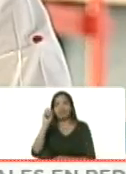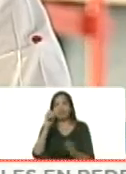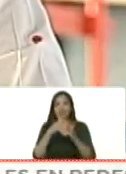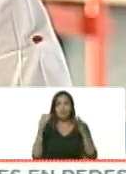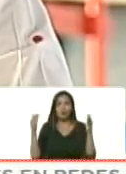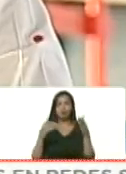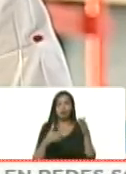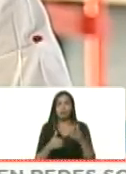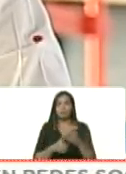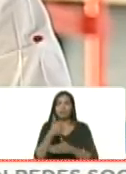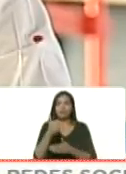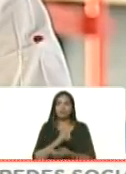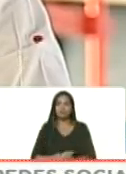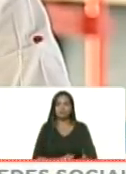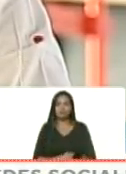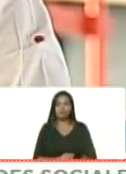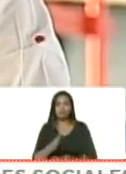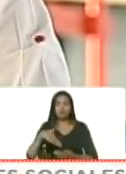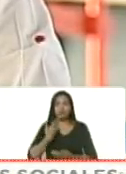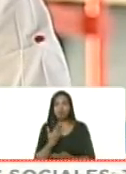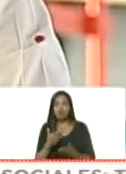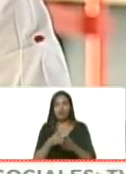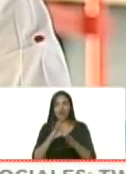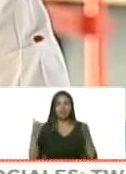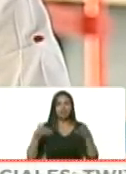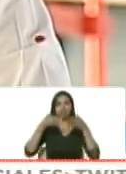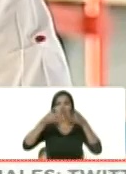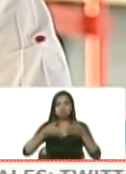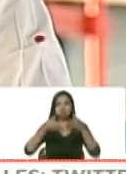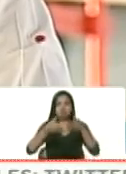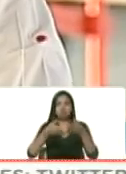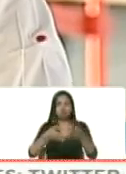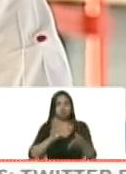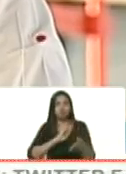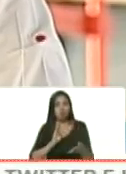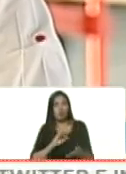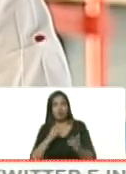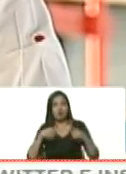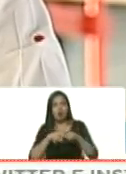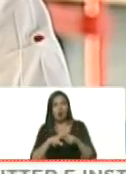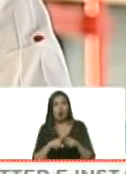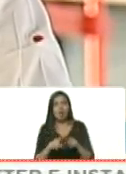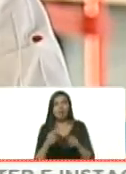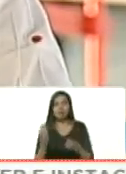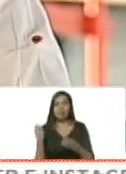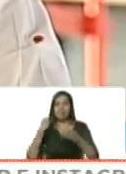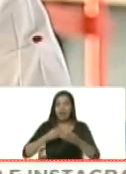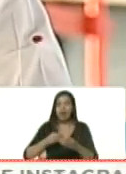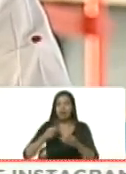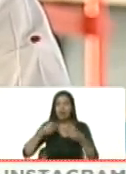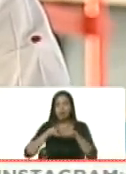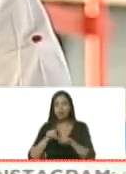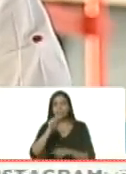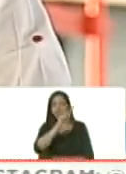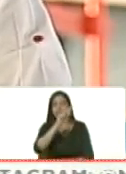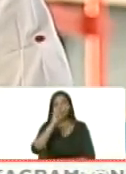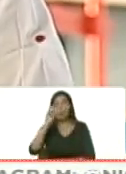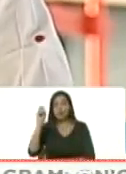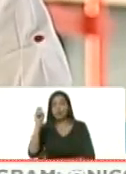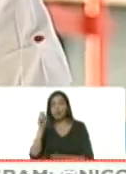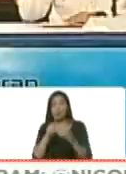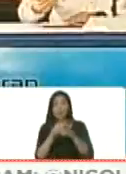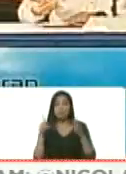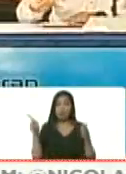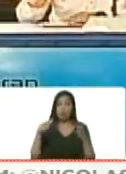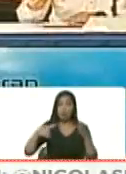Ya estamos hablando de la posibilidad de construir ferries aquí en nuestro país, construir barcos de carga, ya estamos hablando de 120 metros, pero estamos hablando también de